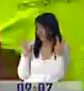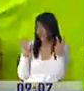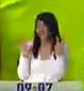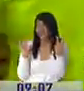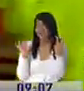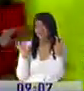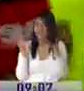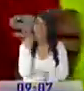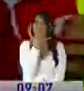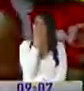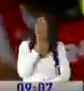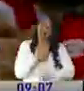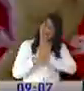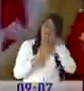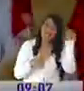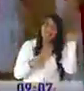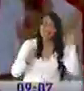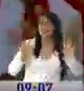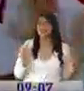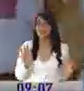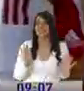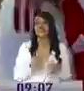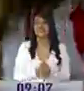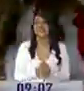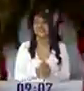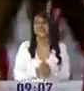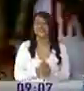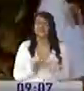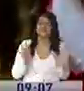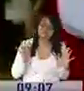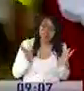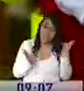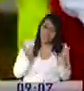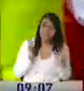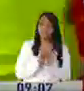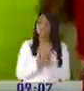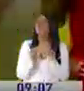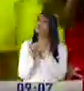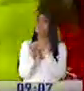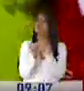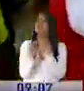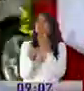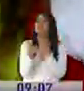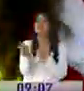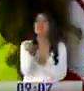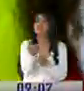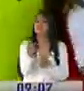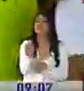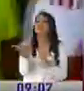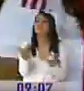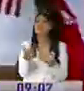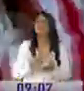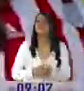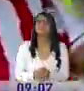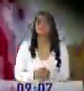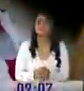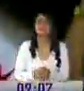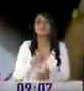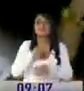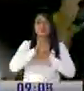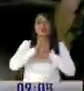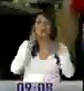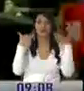lecano y vamos a poner la ficha por Sas tal vez bueno a ver quién más quién más a ver de dónde vienen ustedes de Ecuador de